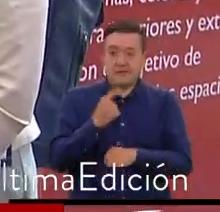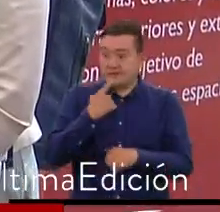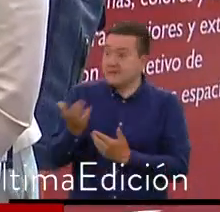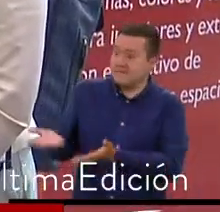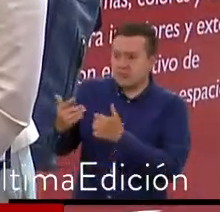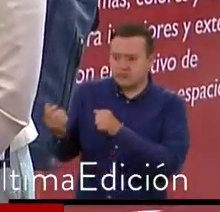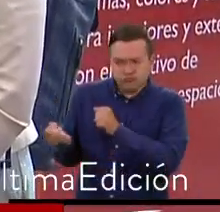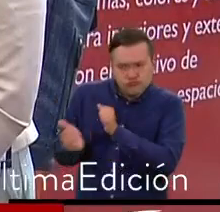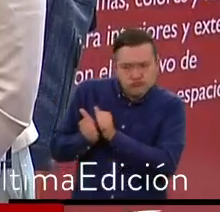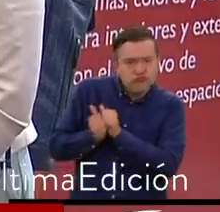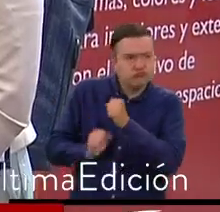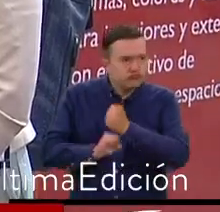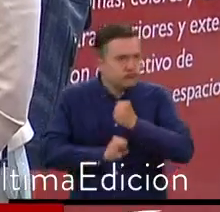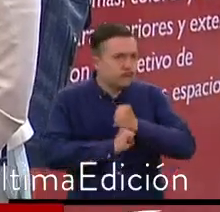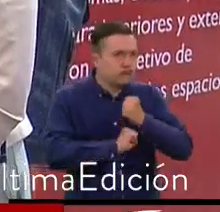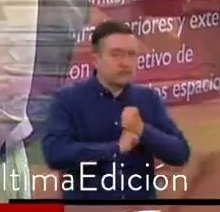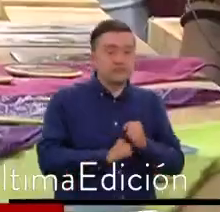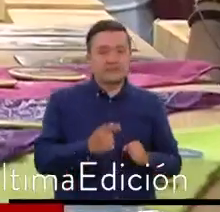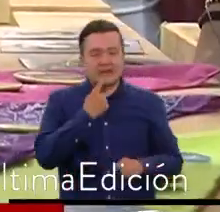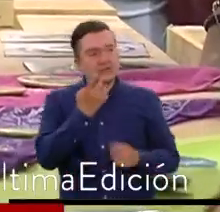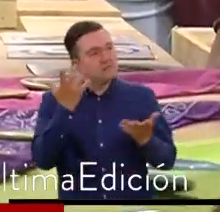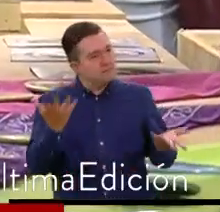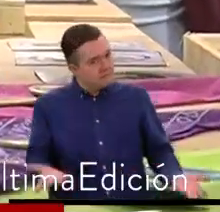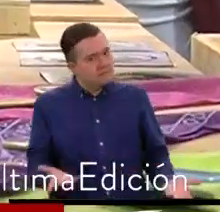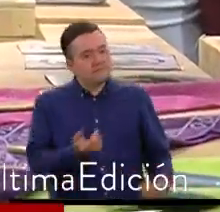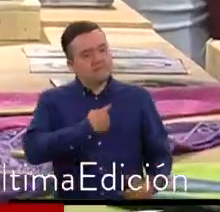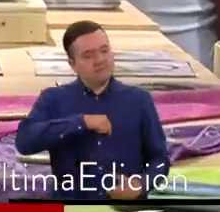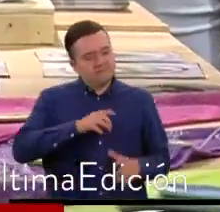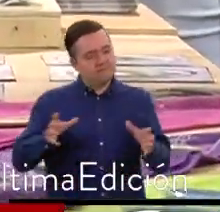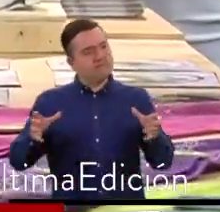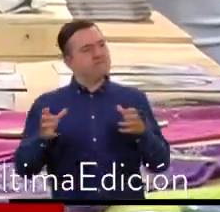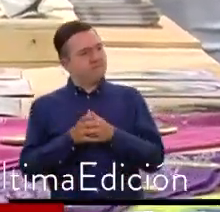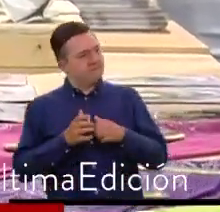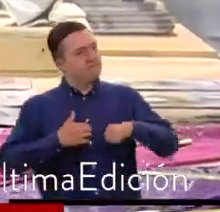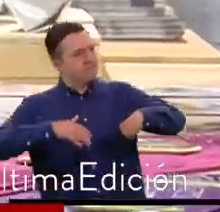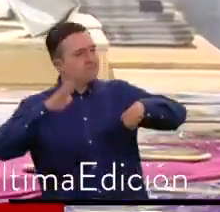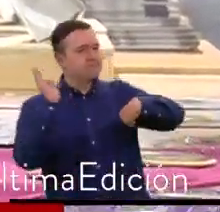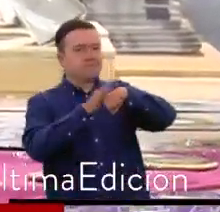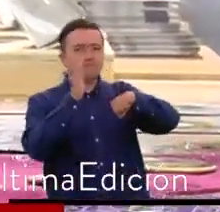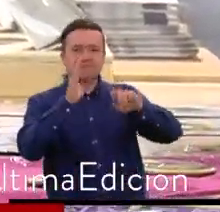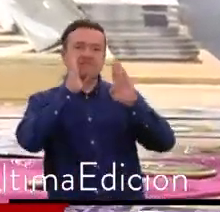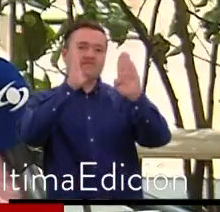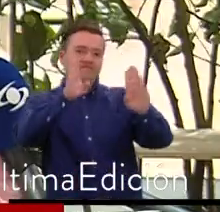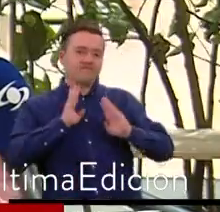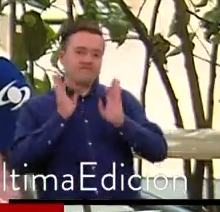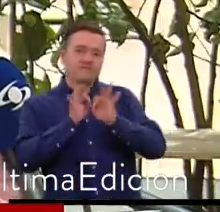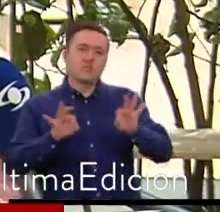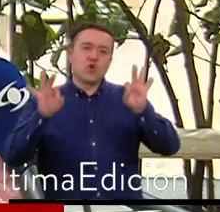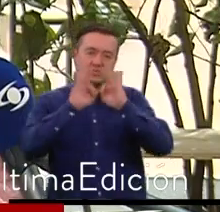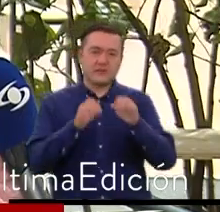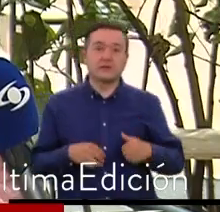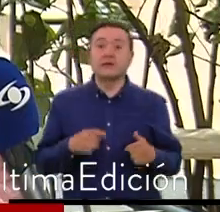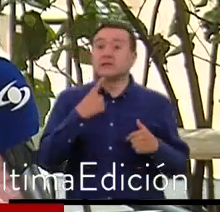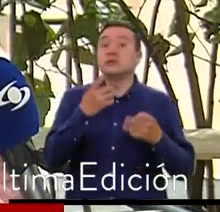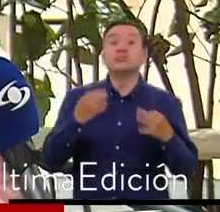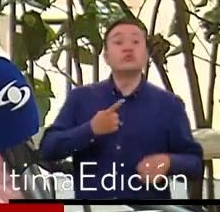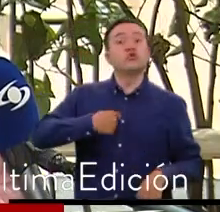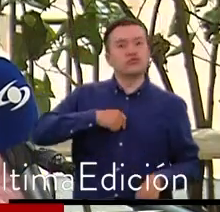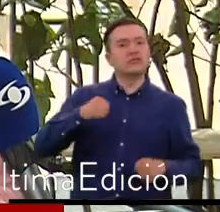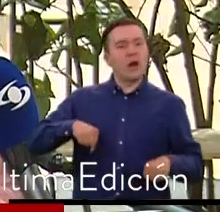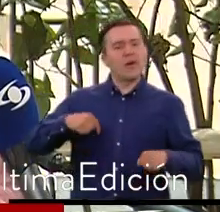ella recordó que hoy la voz de su generación es la más importante. Que es la hora que nosotros alcemos la voz y